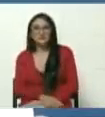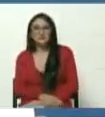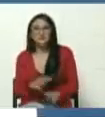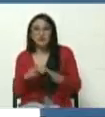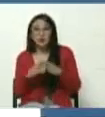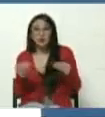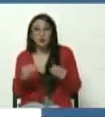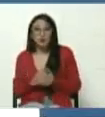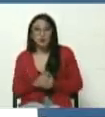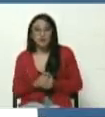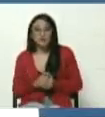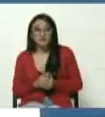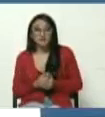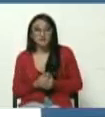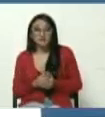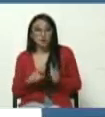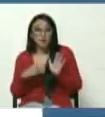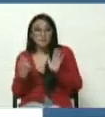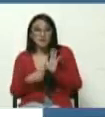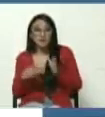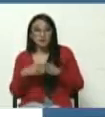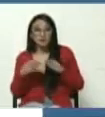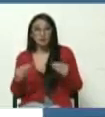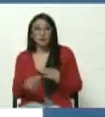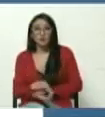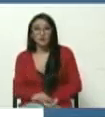Todos, sin excepción.